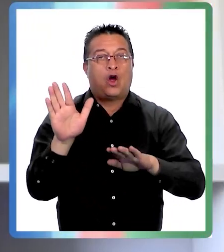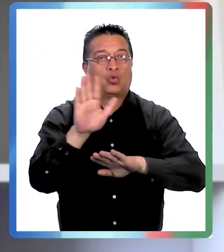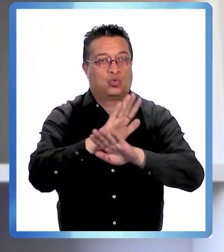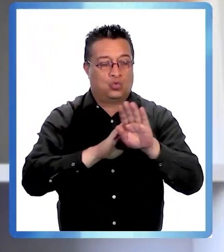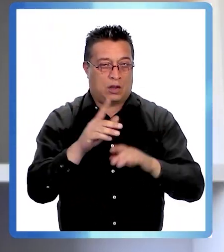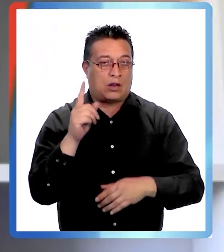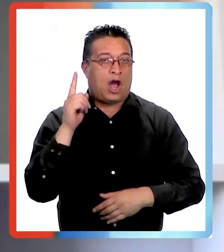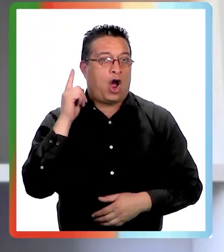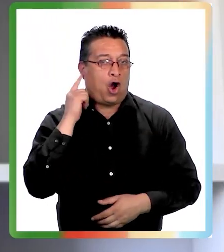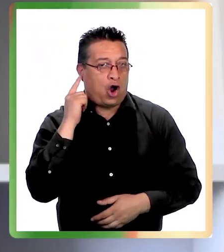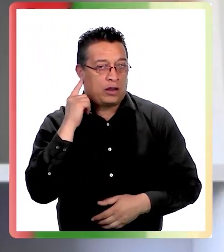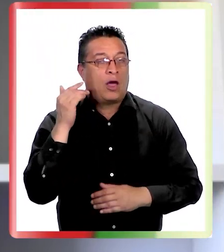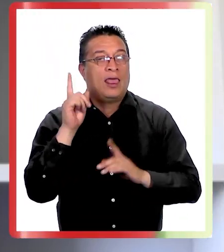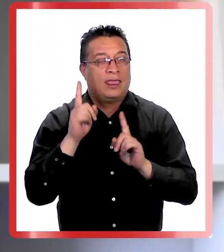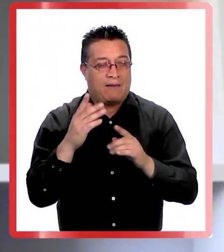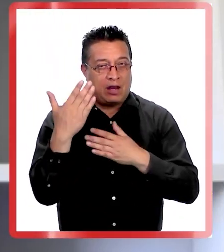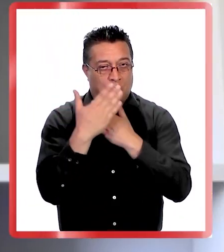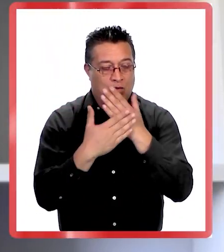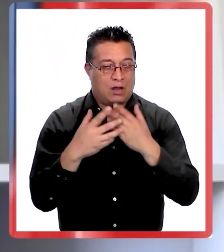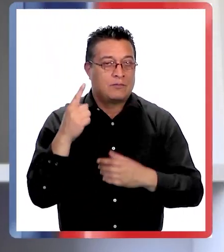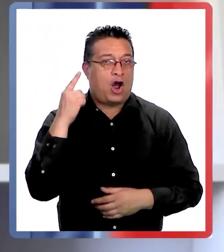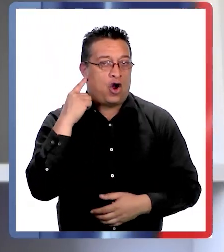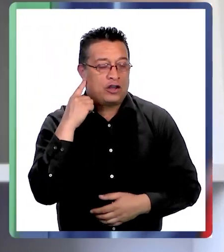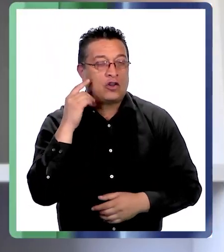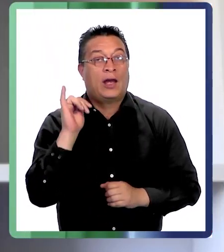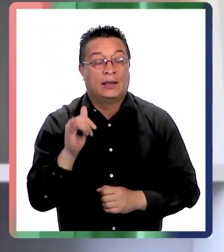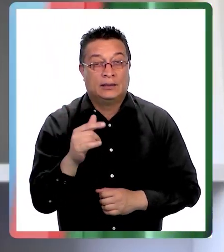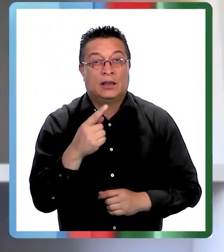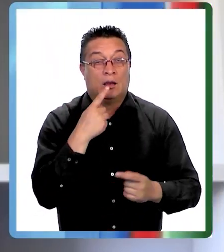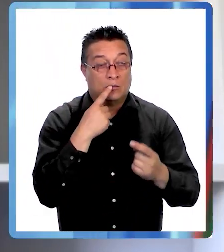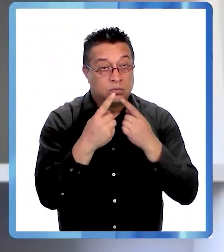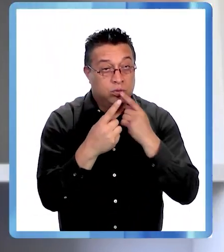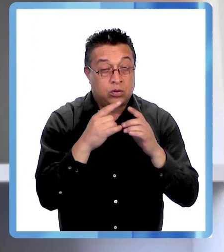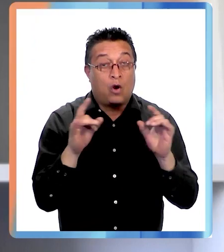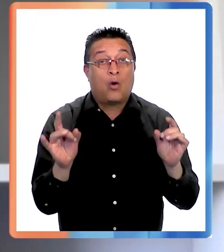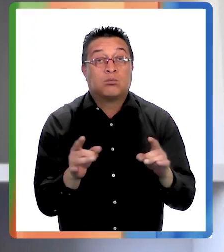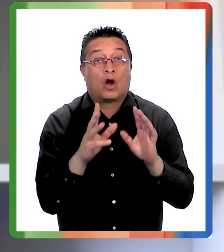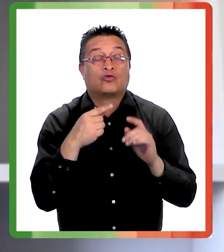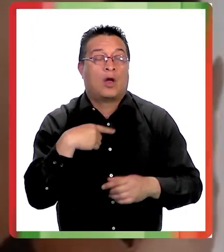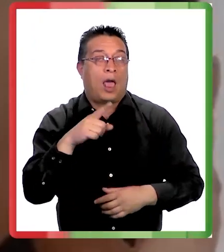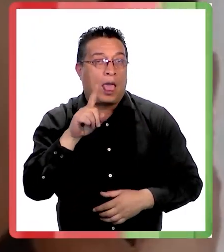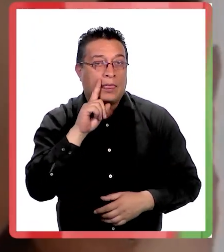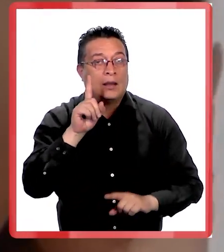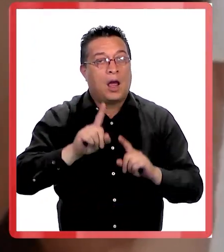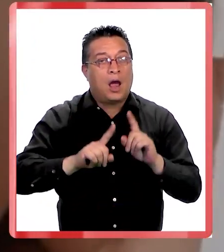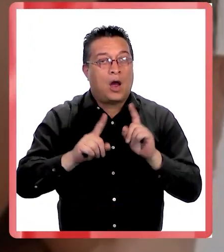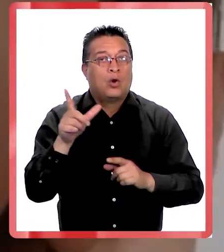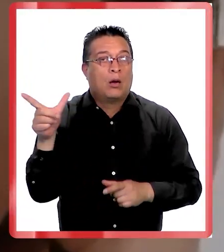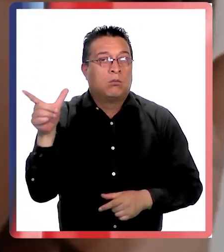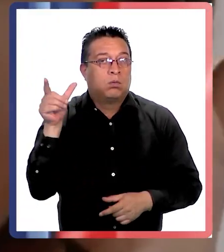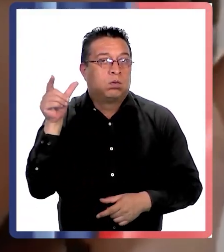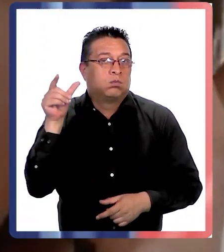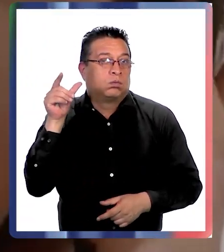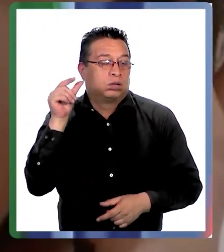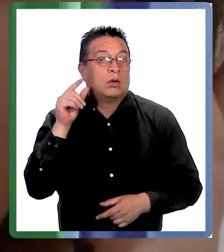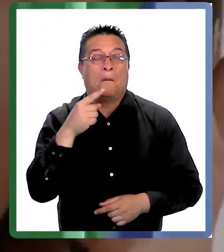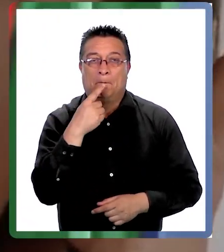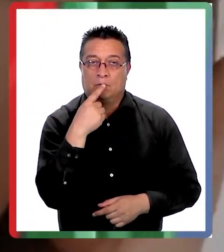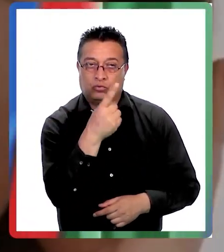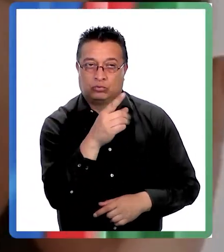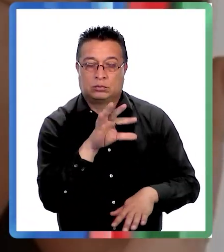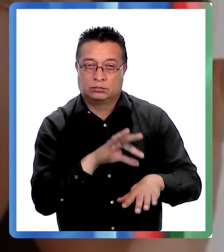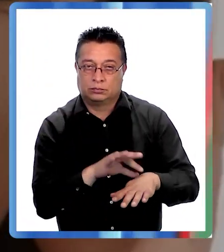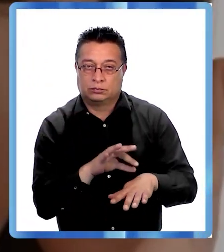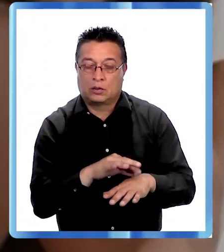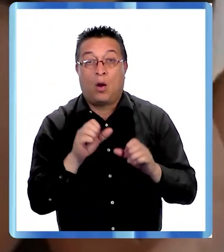la protección auditiva, de que hay que cuidarse la audición y de la consulta precoz en caso de que uno ya tenga alguna pérdida auditiva, porque